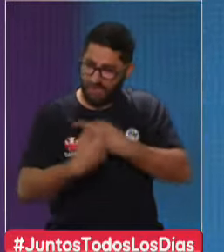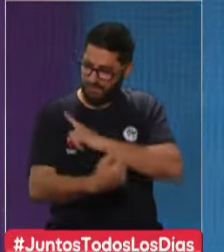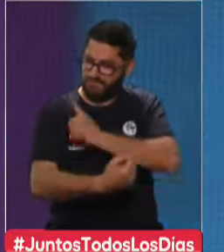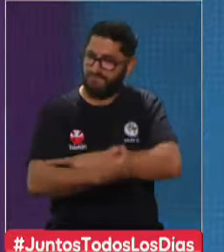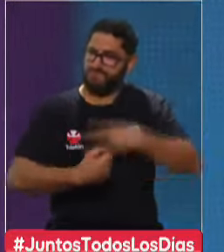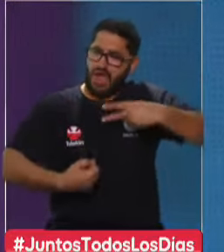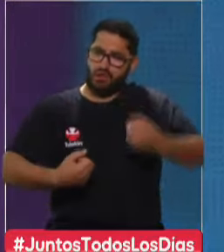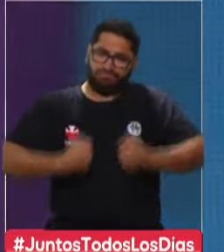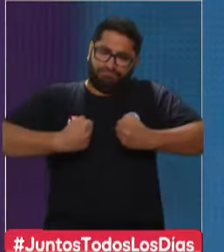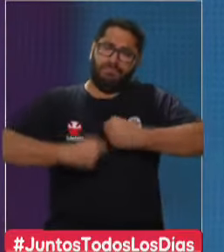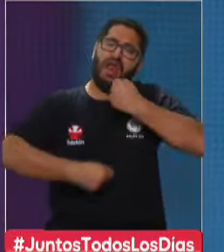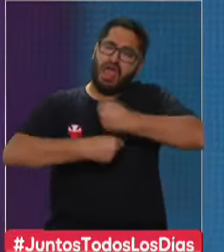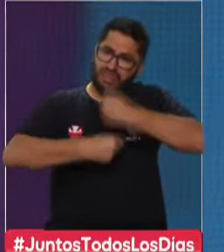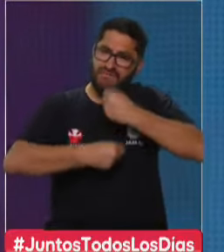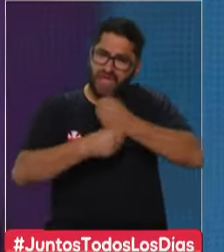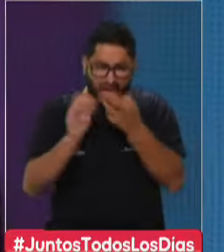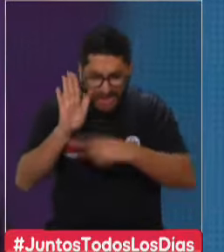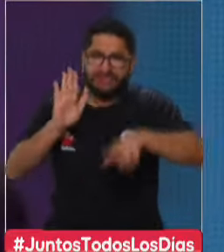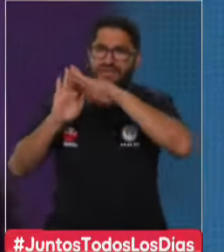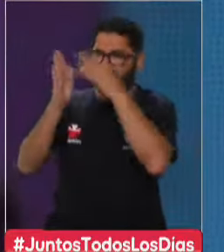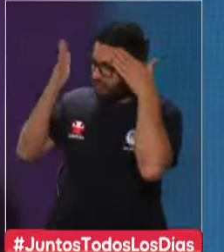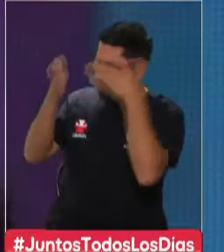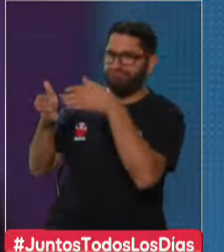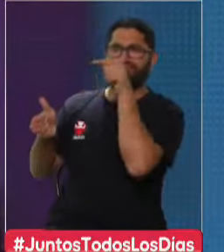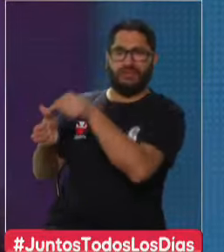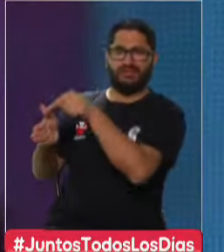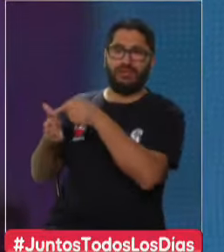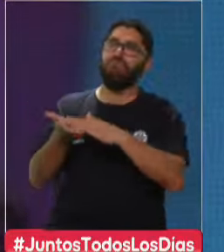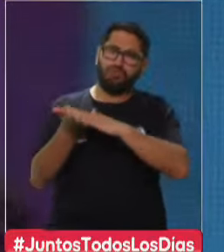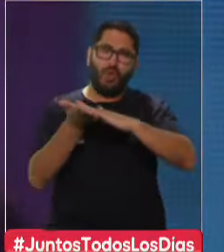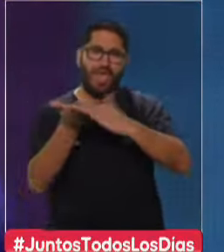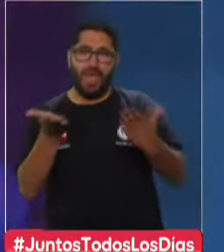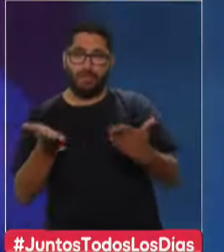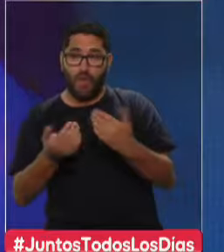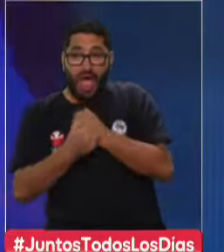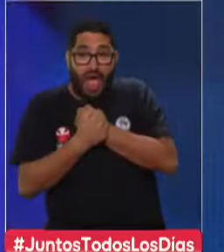en rehabilitación. Si tú no tienes amor por lo que haces,